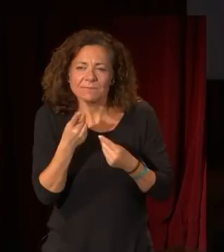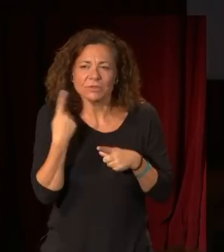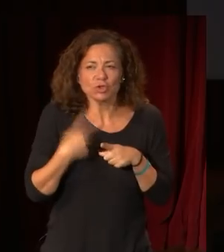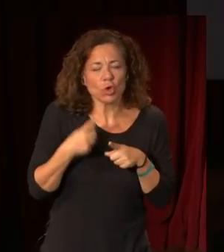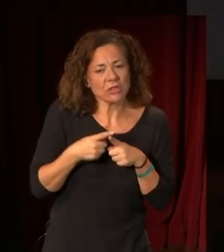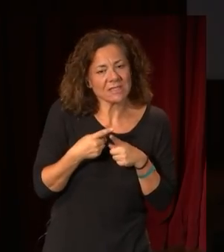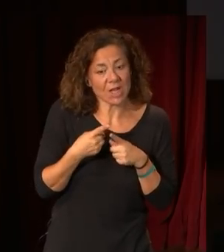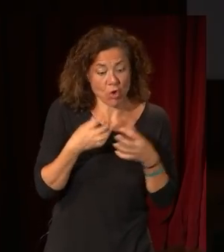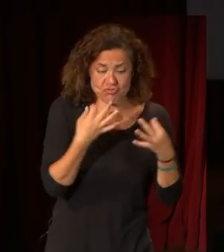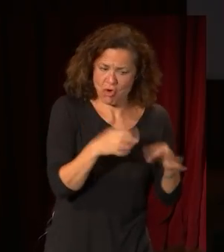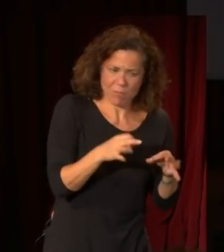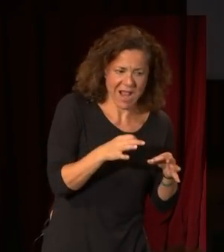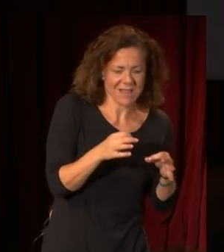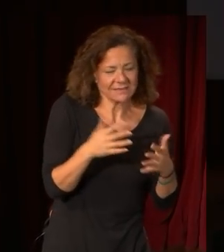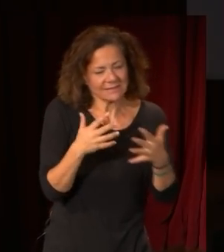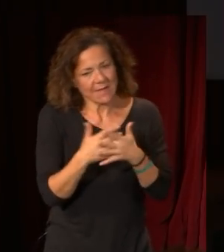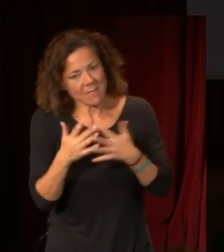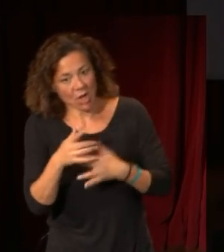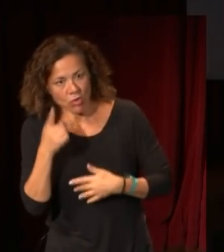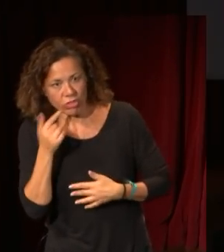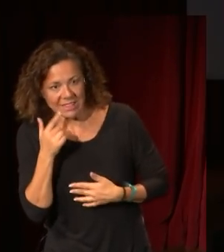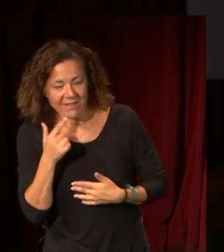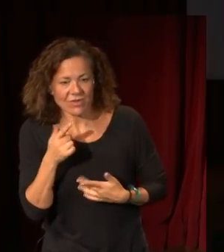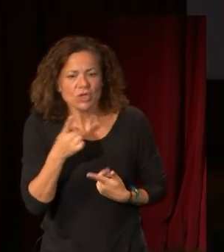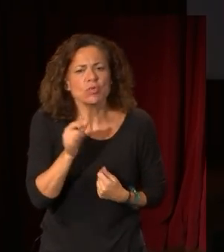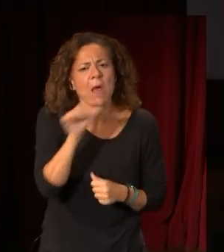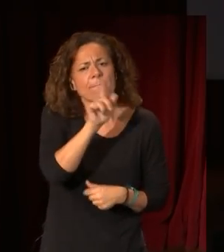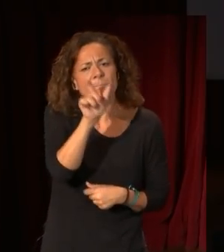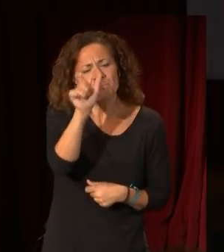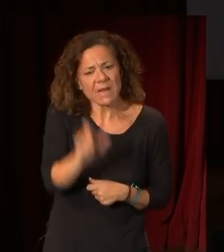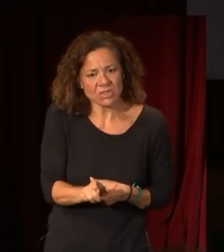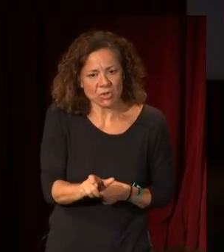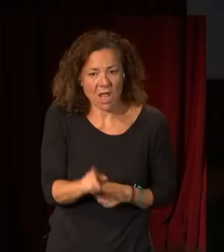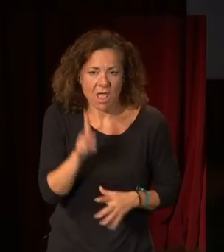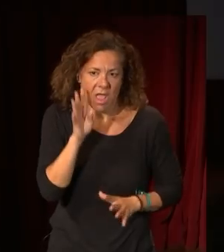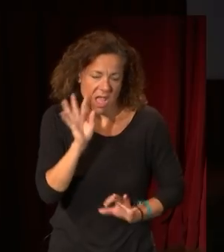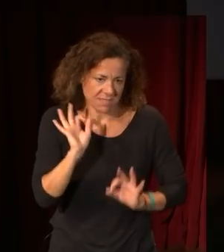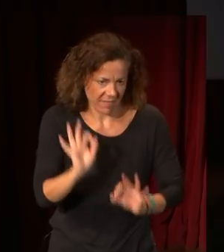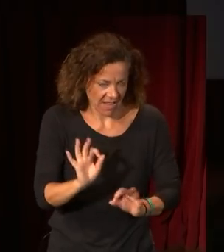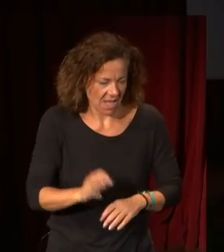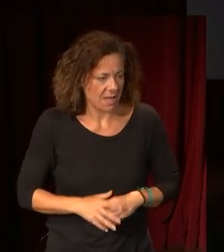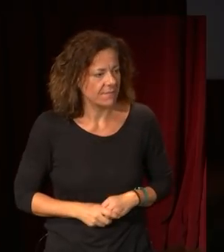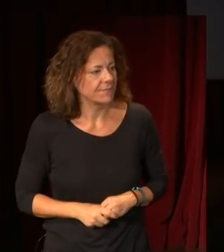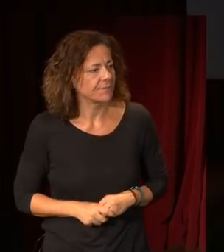lo habitual y lo tradicional por decirlo alguna manera que es un personaje absolutamente excepcional